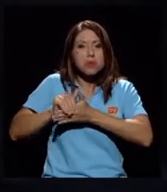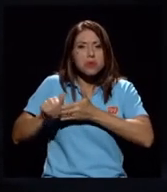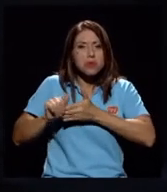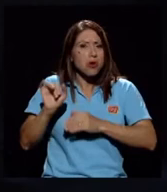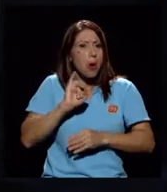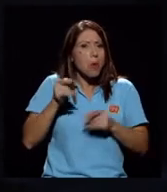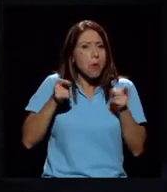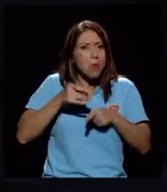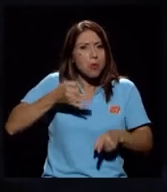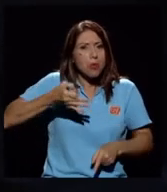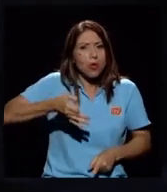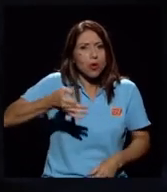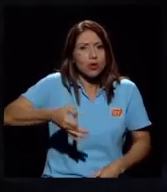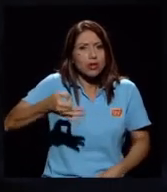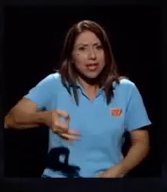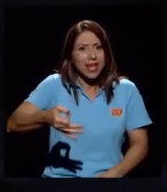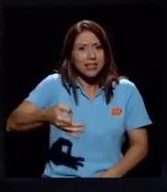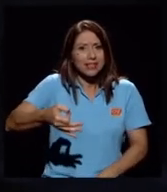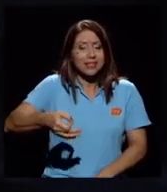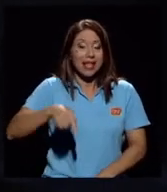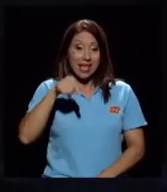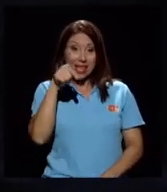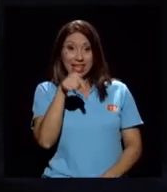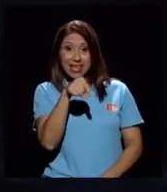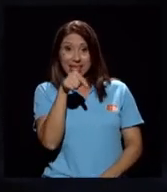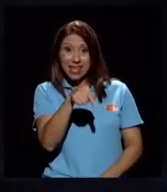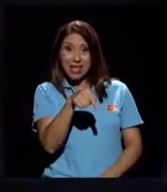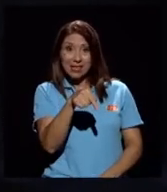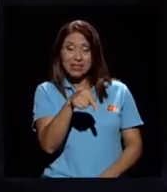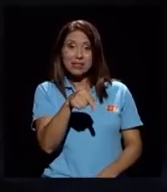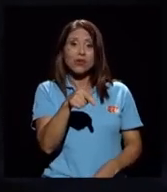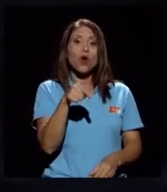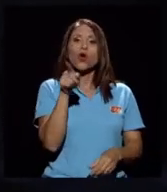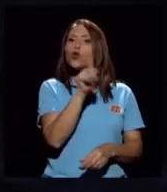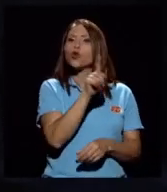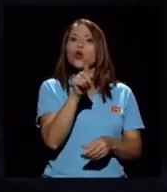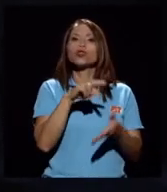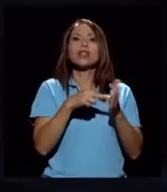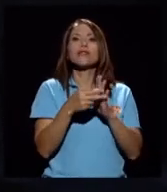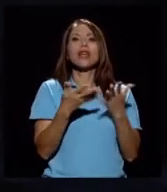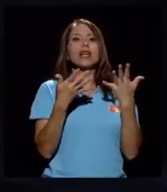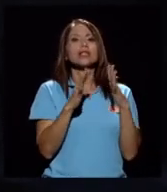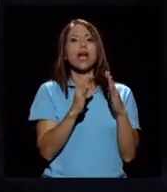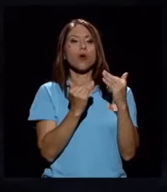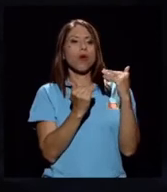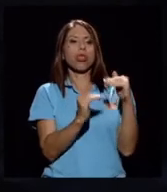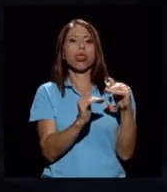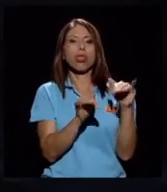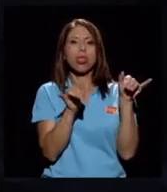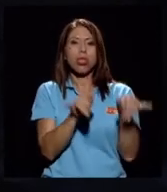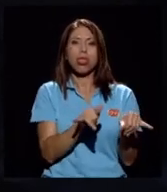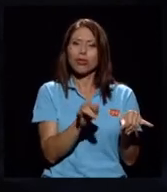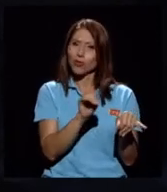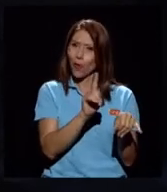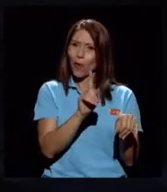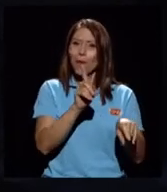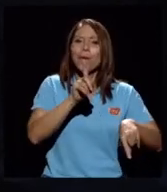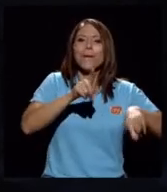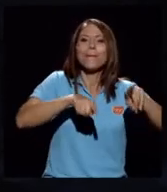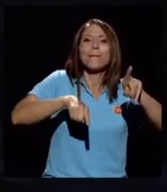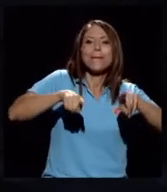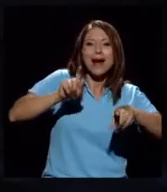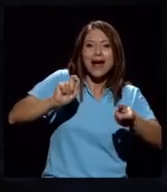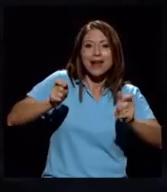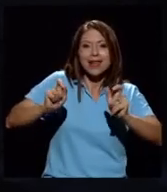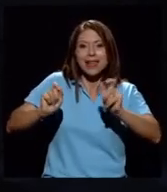quedar claro ante la ante la gente verdad no es una demanda estática no varía las cotizaciones también tiene que variar